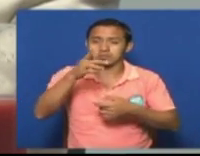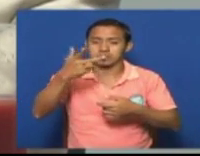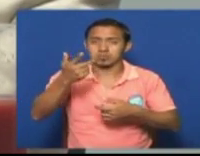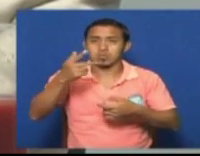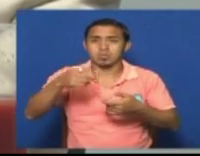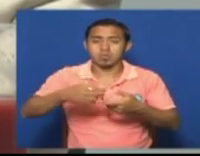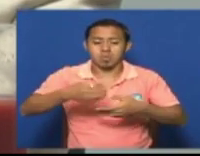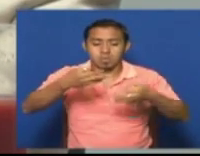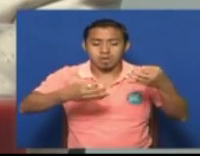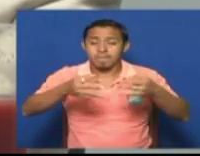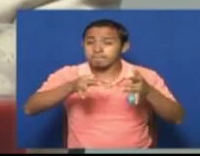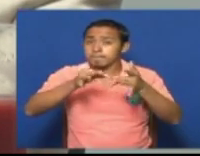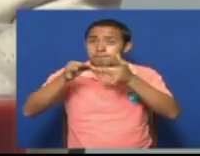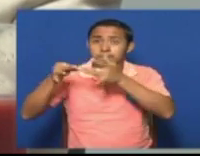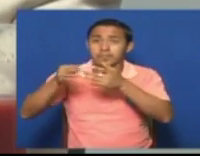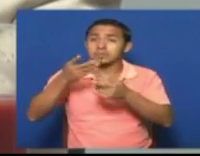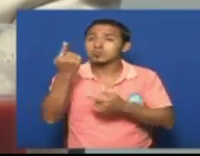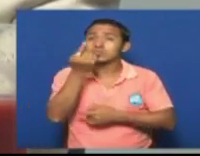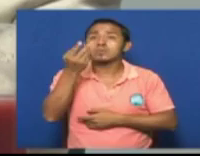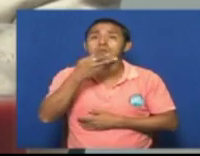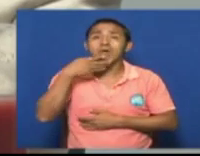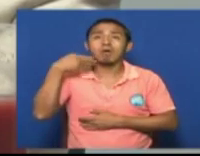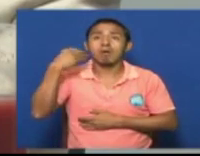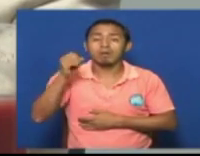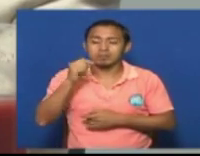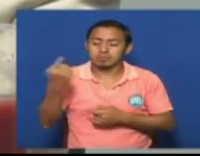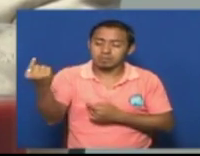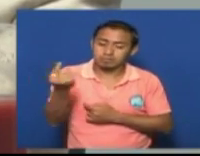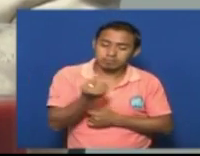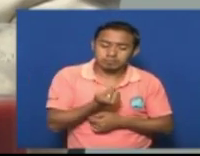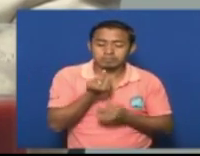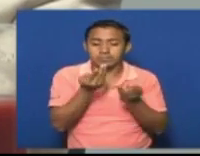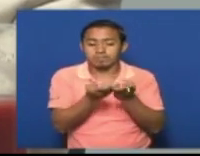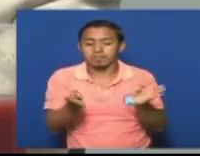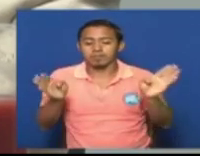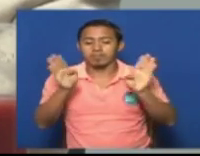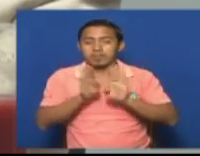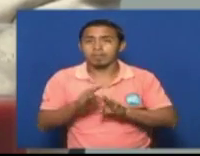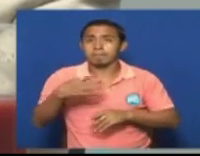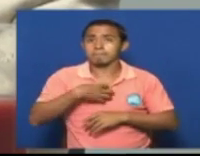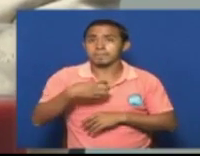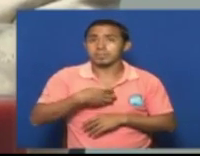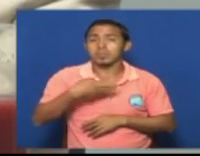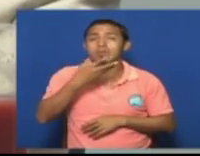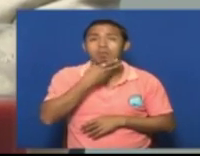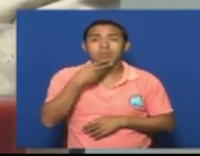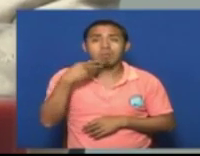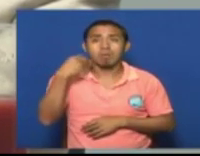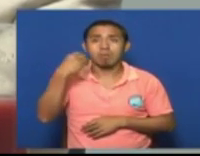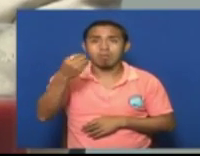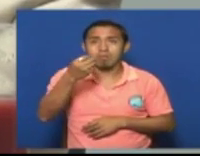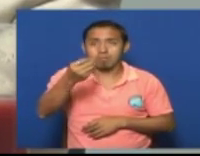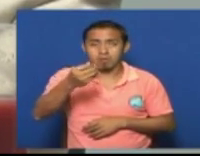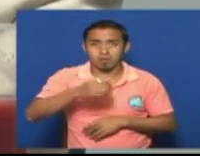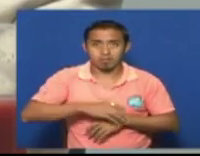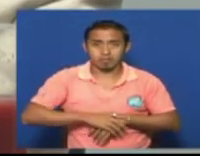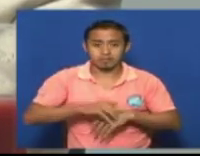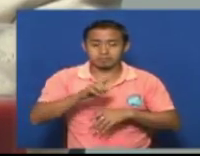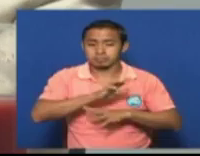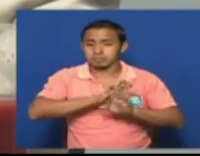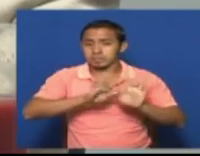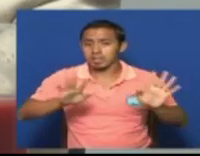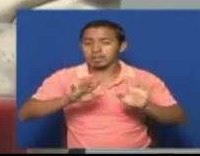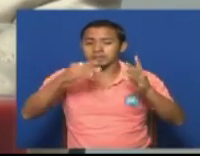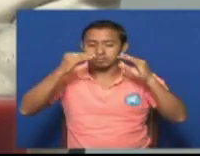para que estos sean tratados y sean abordados con una lógica de una justicia restaurativa una